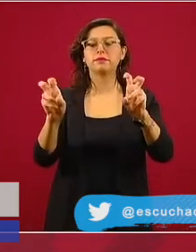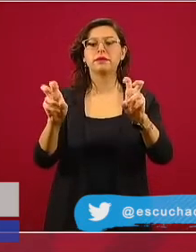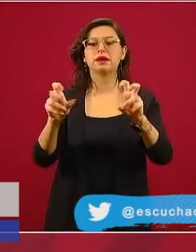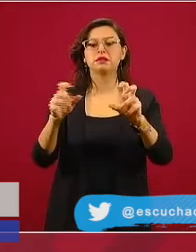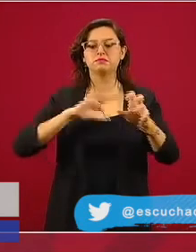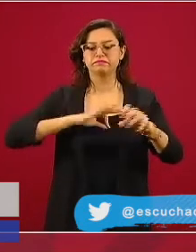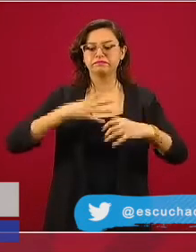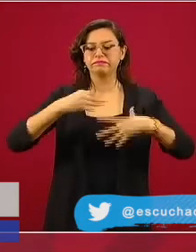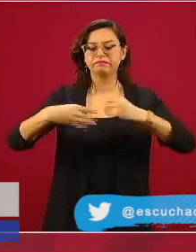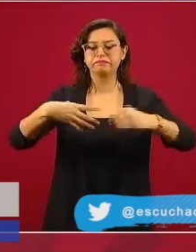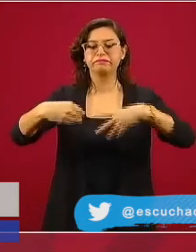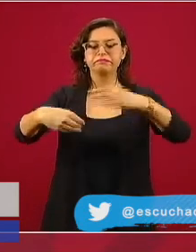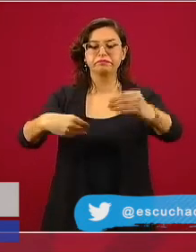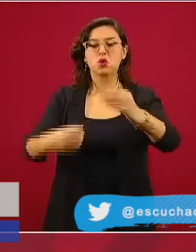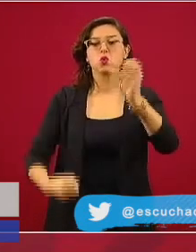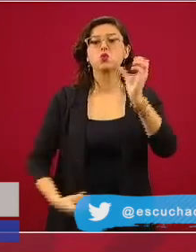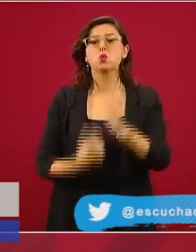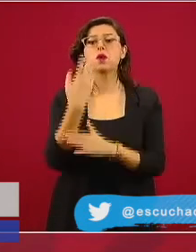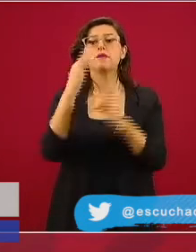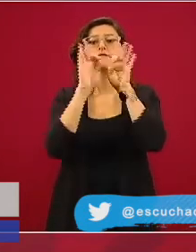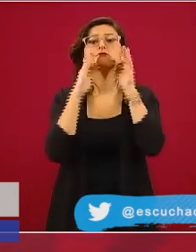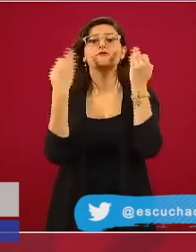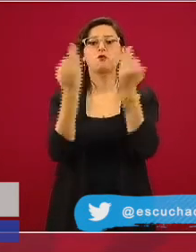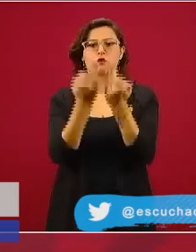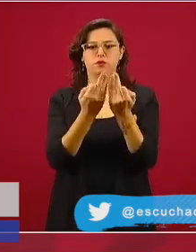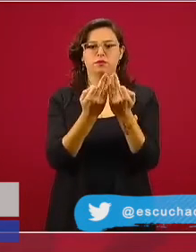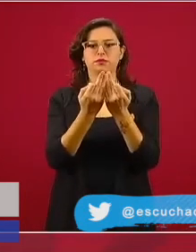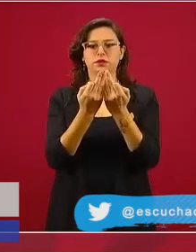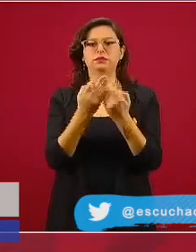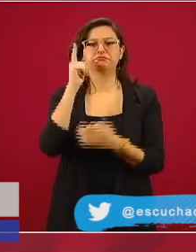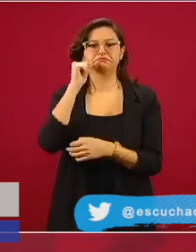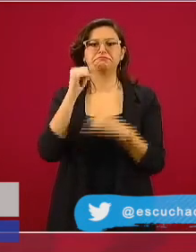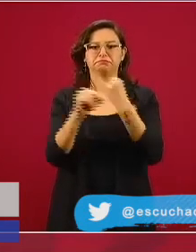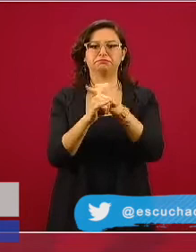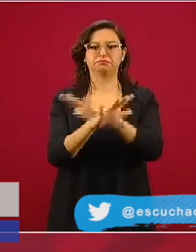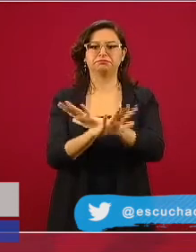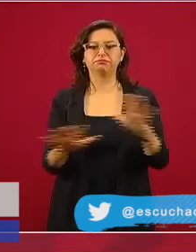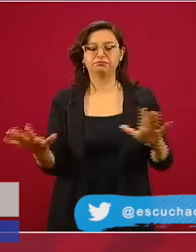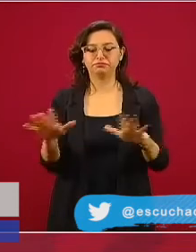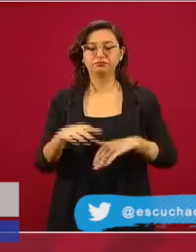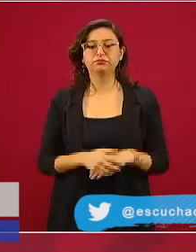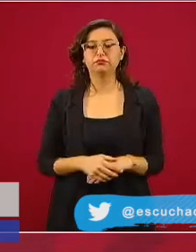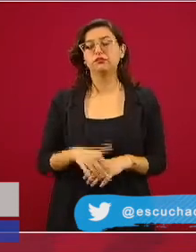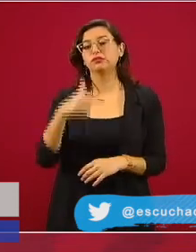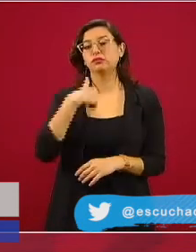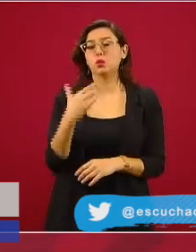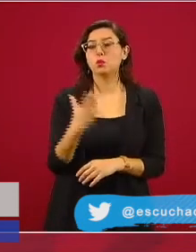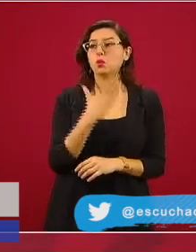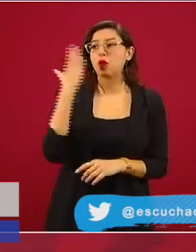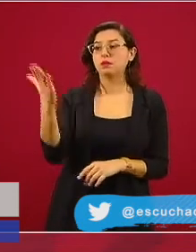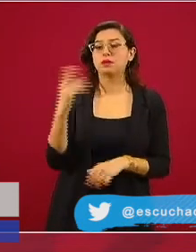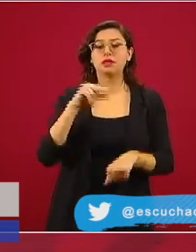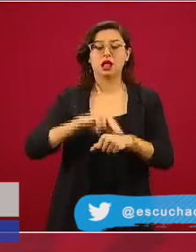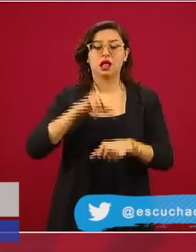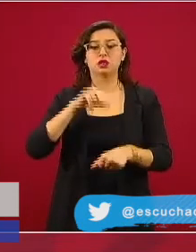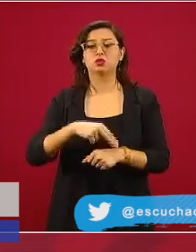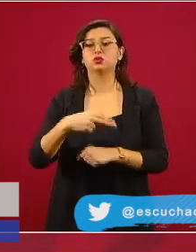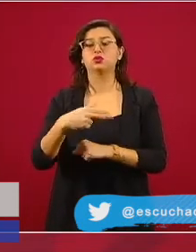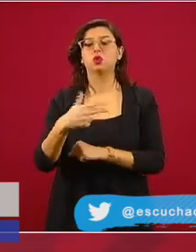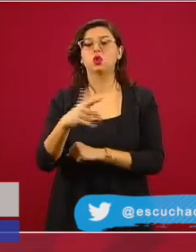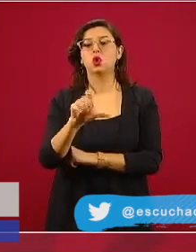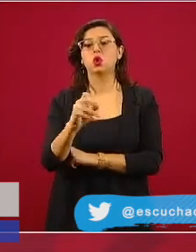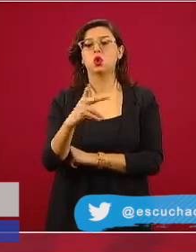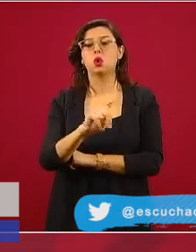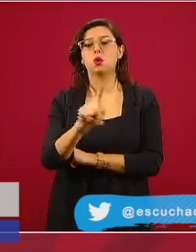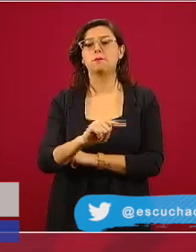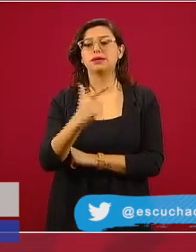el presidente menciona que es necesario reiniciar la vida pública por lo que a partir del lunes retomará sus giras sin contar aún con el aval de la